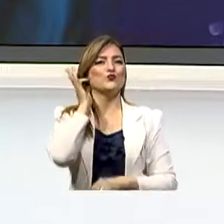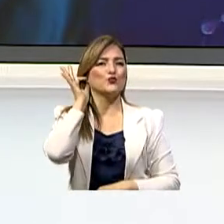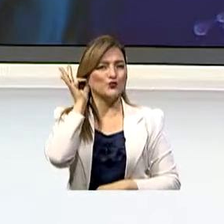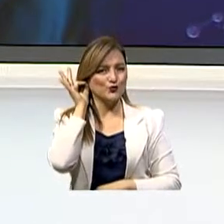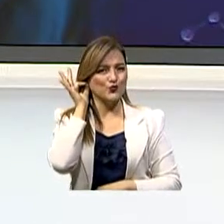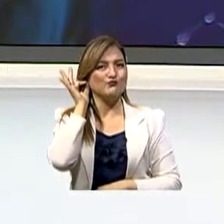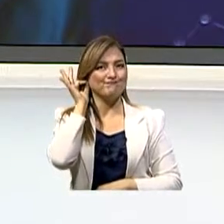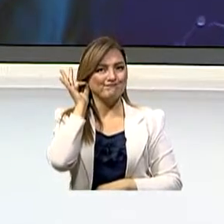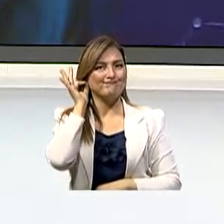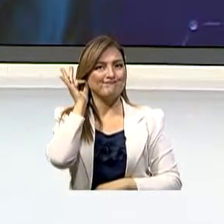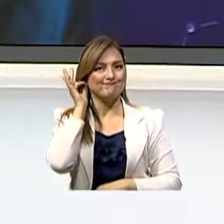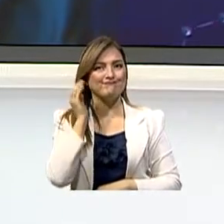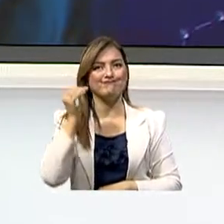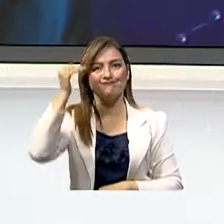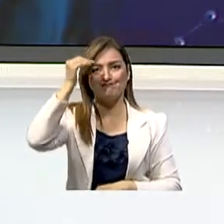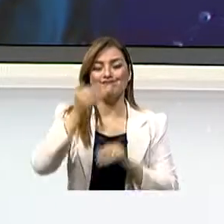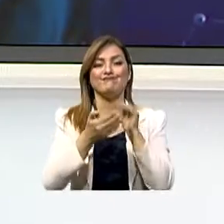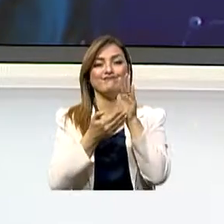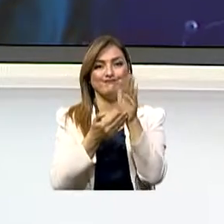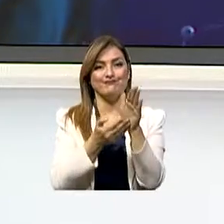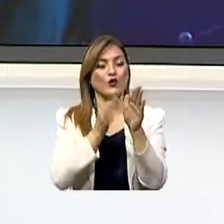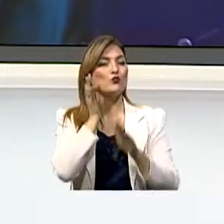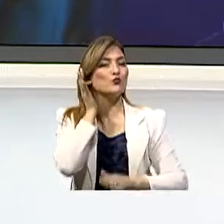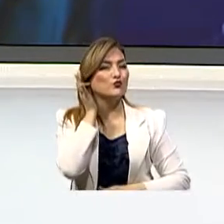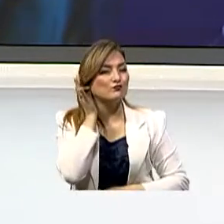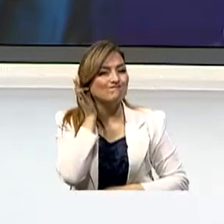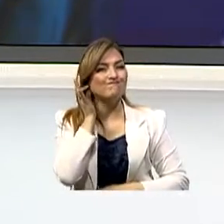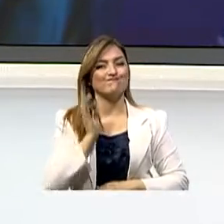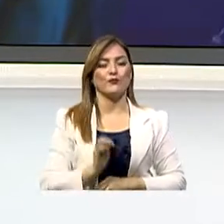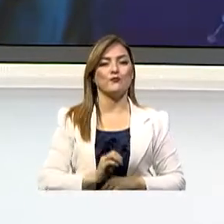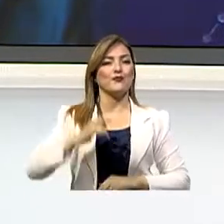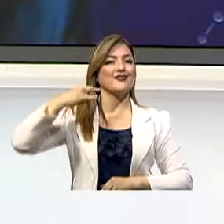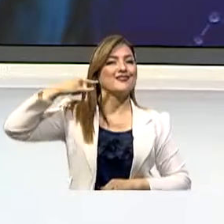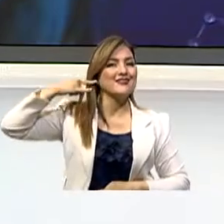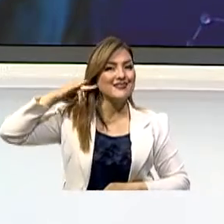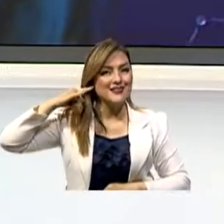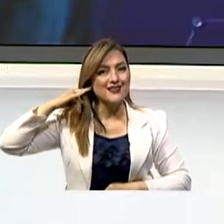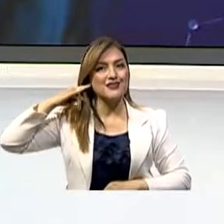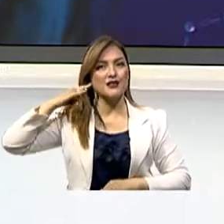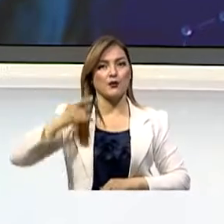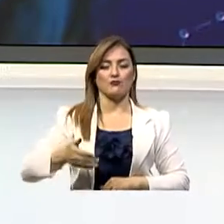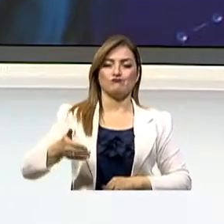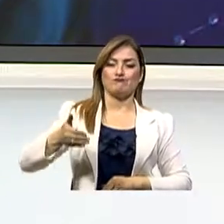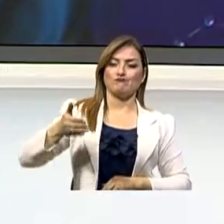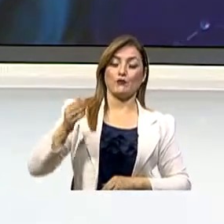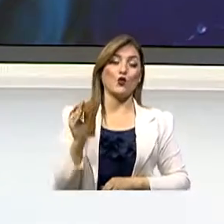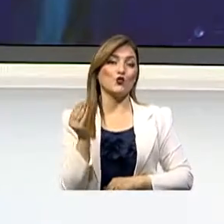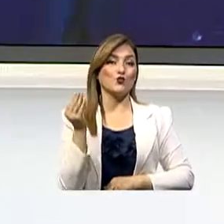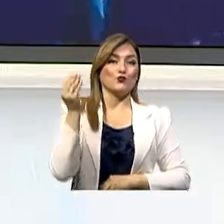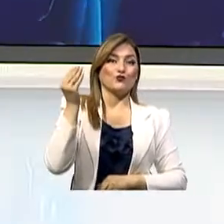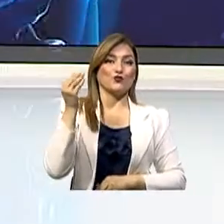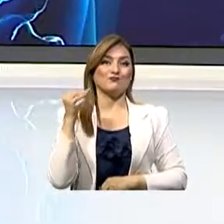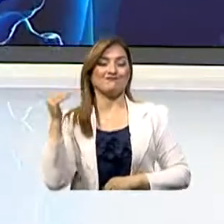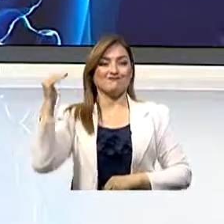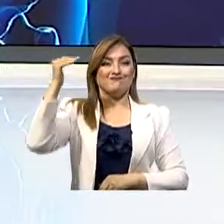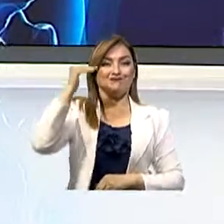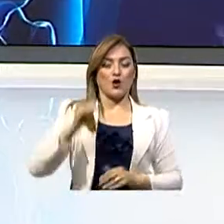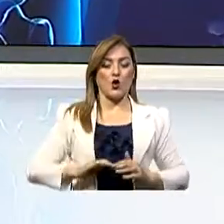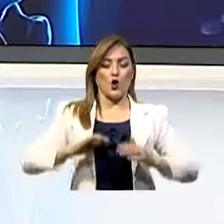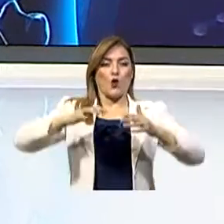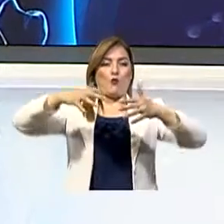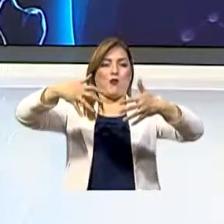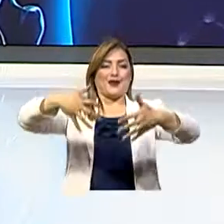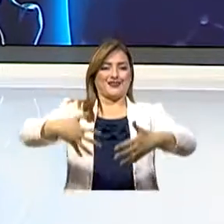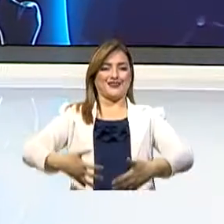el hecho de ser mayor por ejemplo el hecho de ser mujer cuando una niña va convirtiéndose en adolescente y en mujer y se embaraza y entra en la